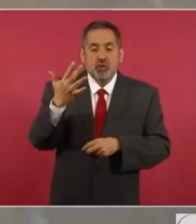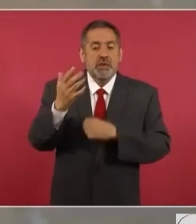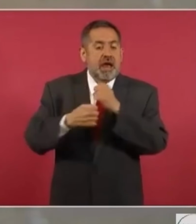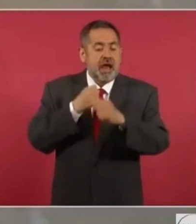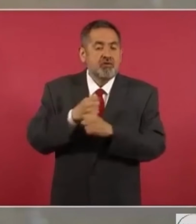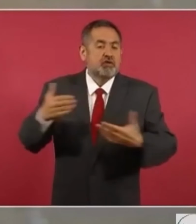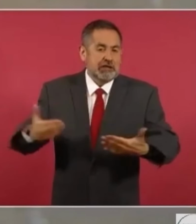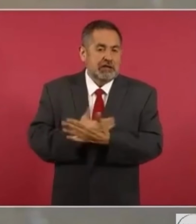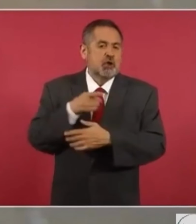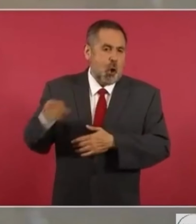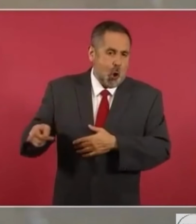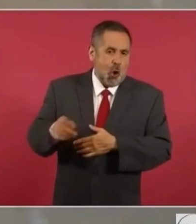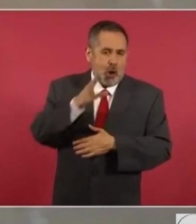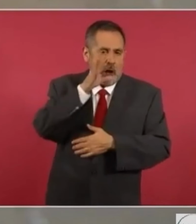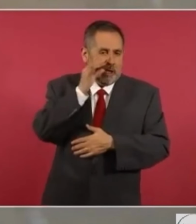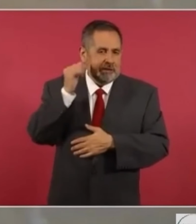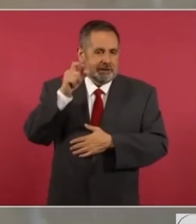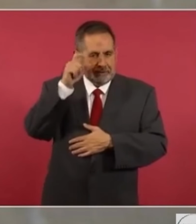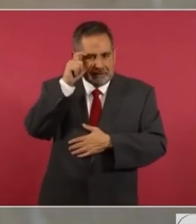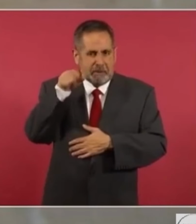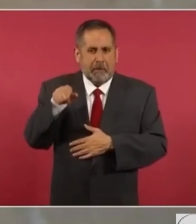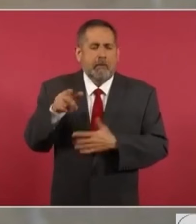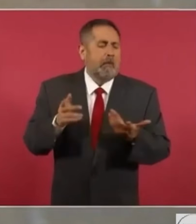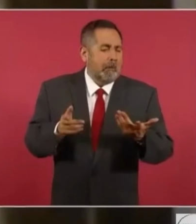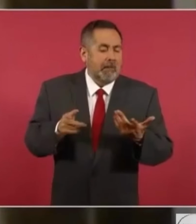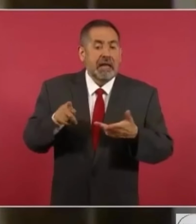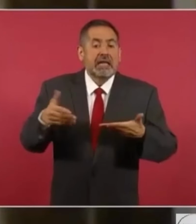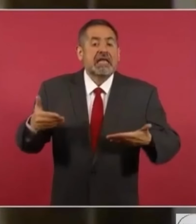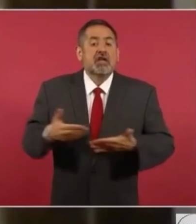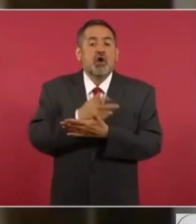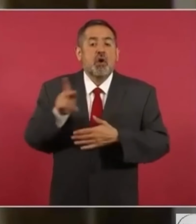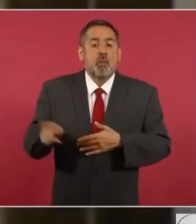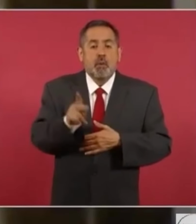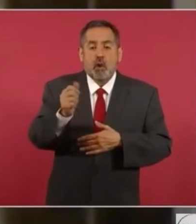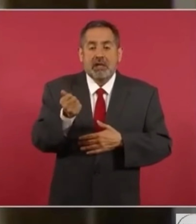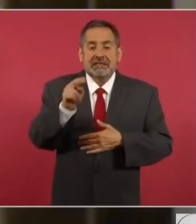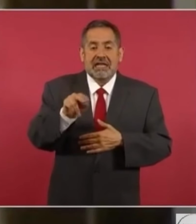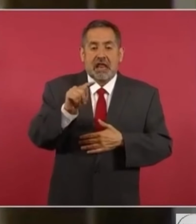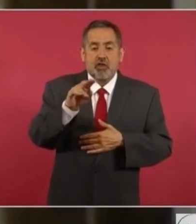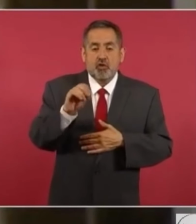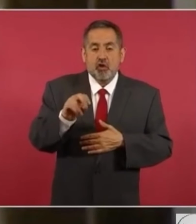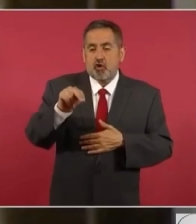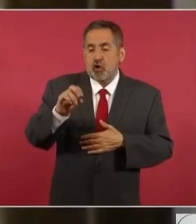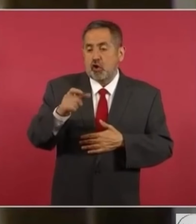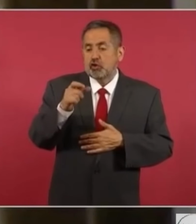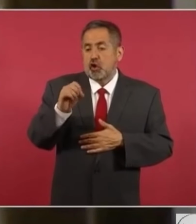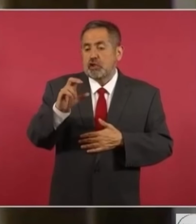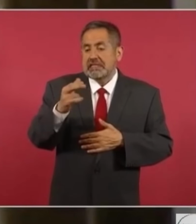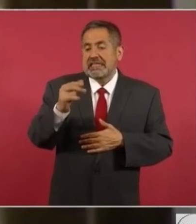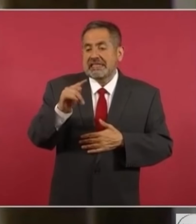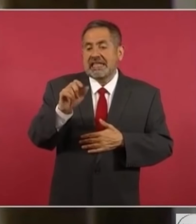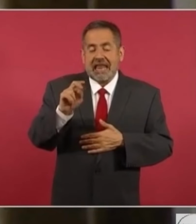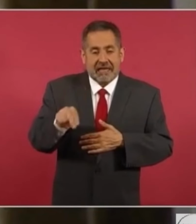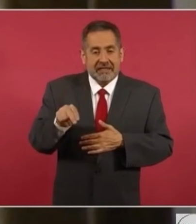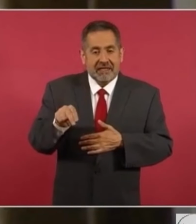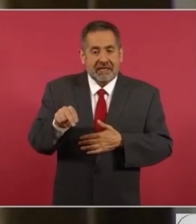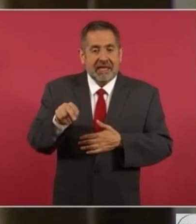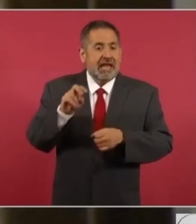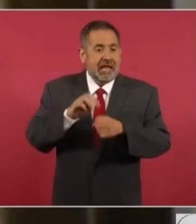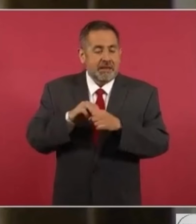nacimiento. Y nació en el pueblo de San Antonio, en los Ochitlán, en la Sierra